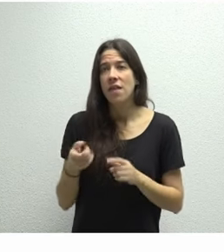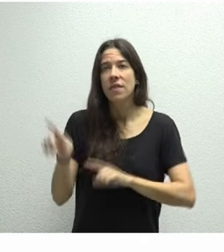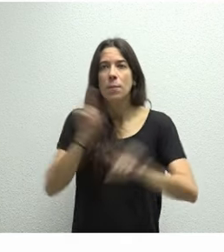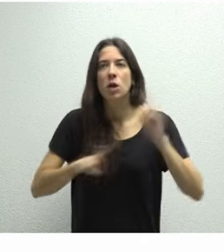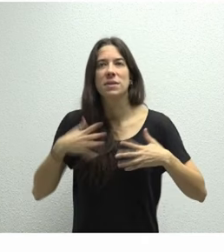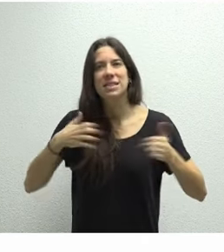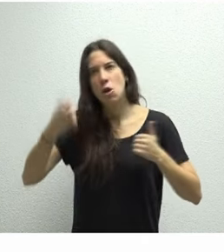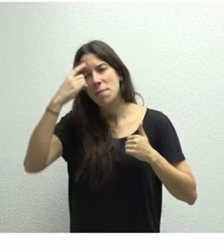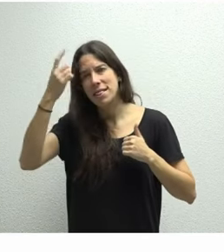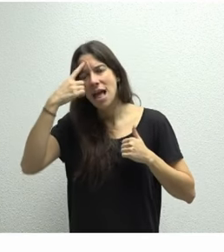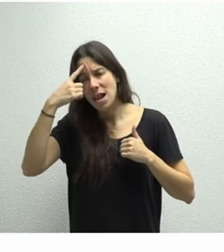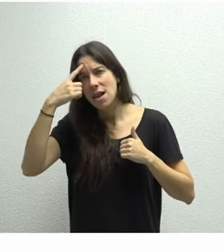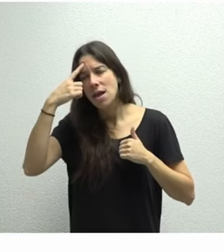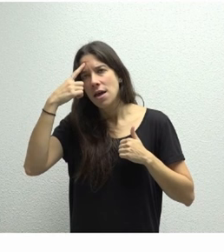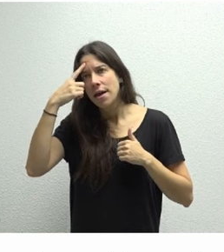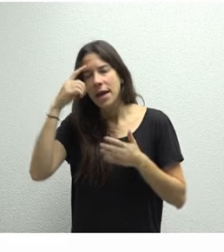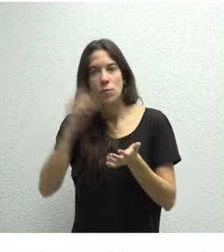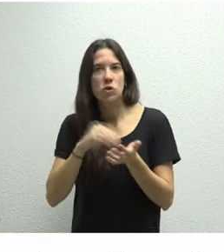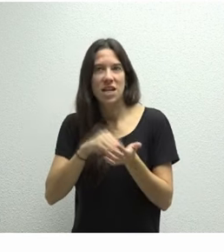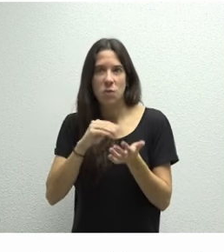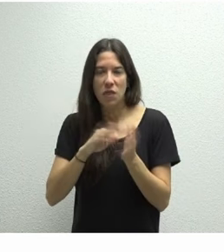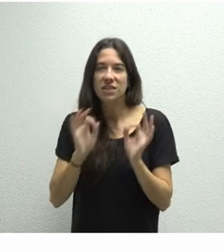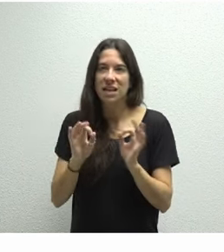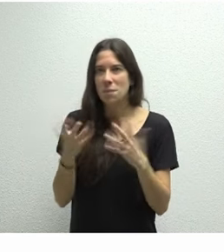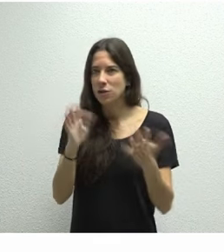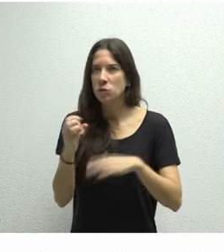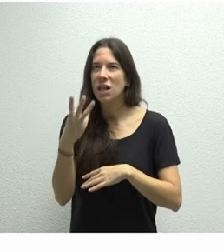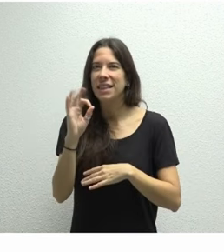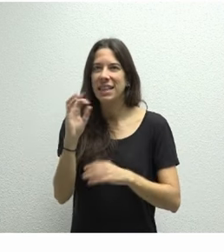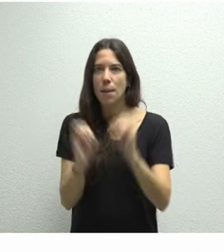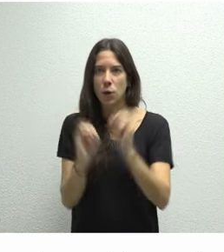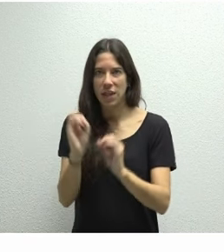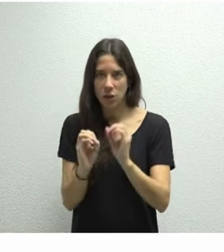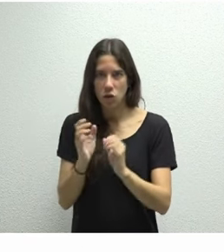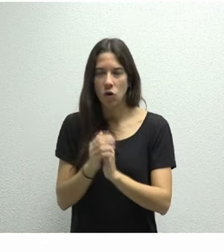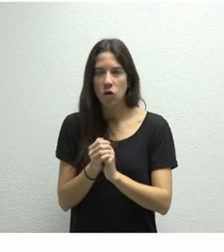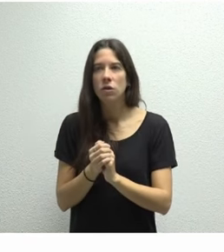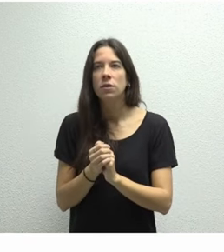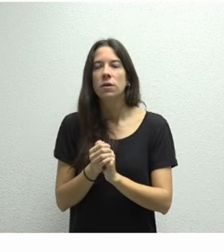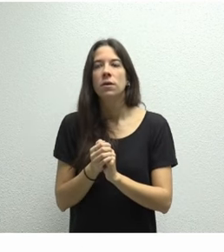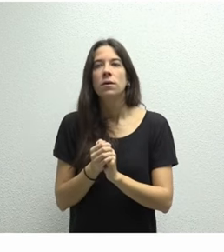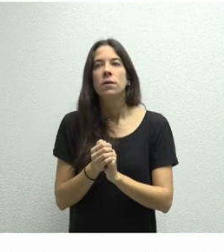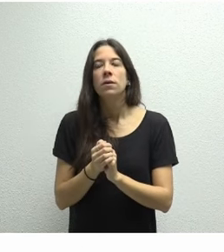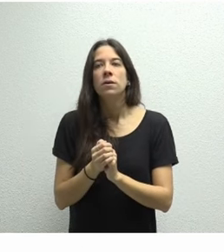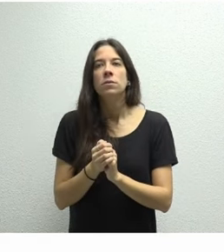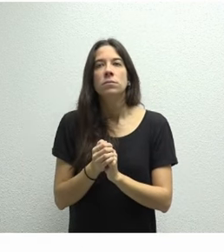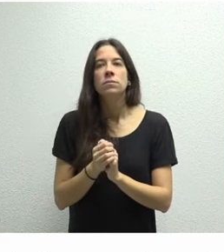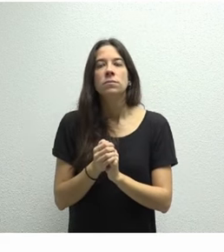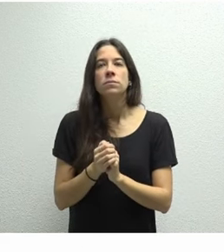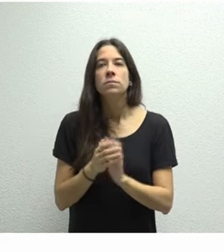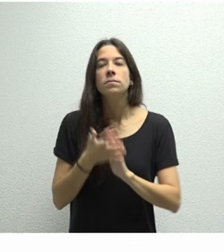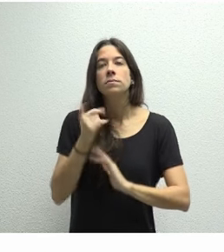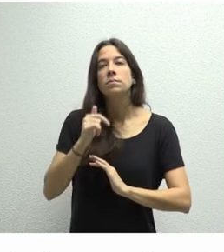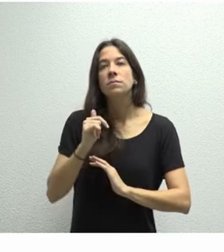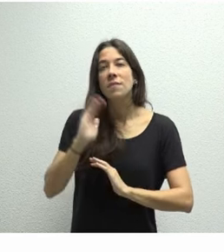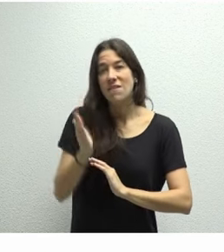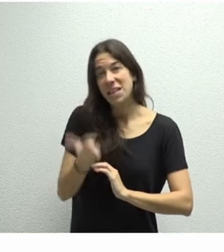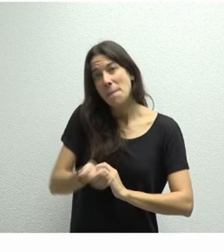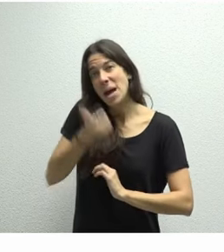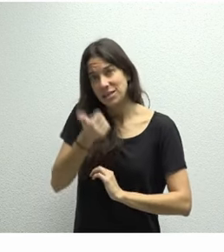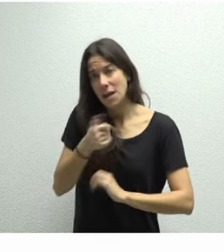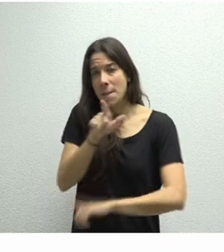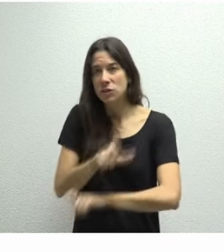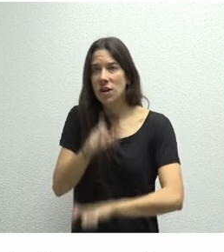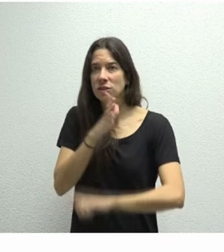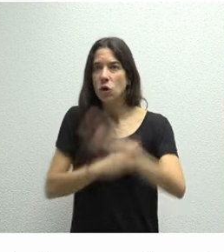estamos hablando en muchos casos es en torno al 30% de de de de mayor eh incidencia y en en